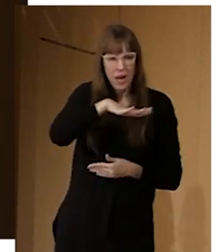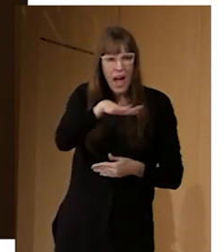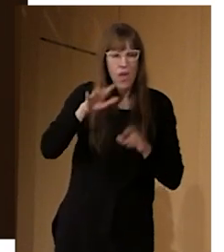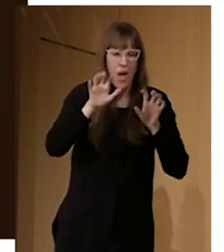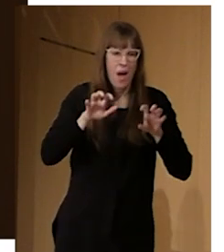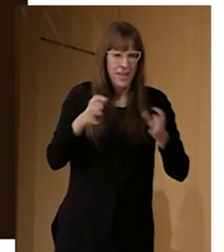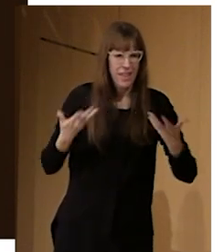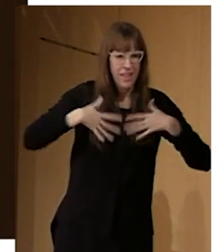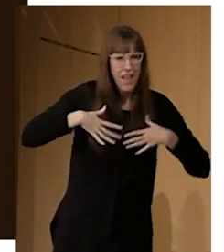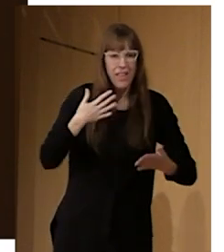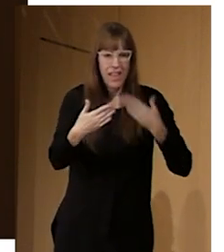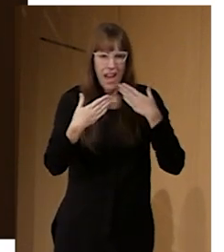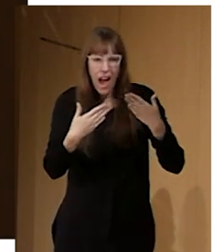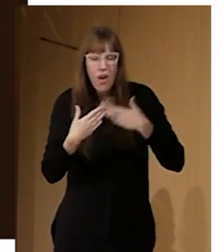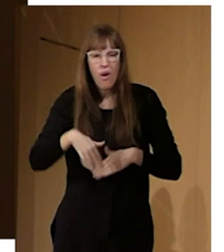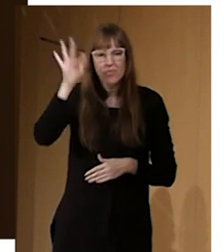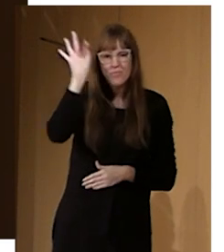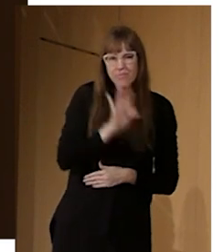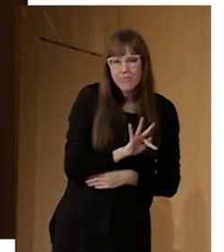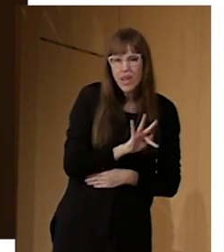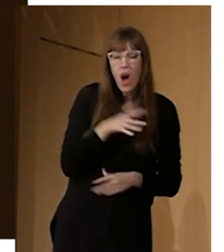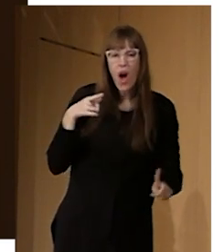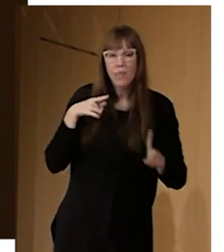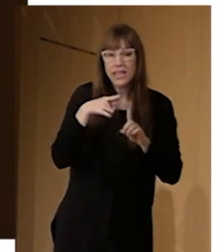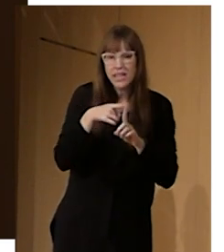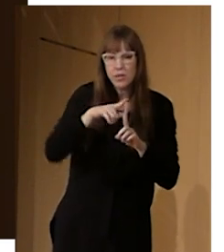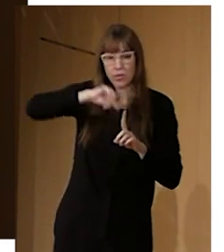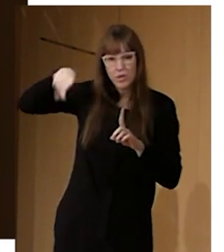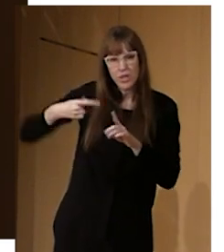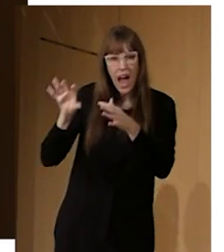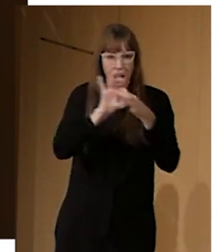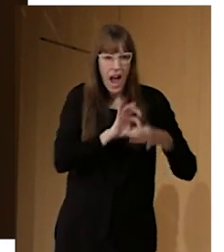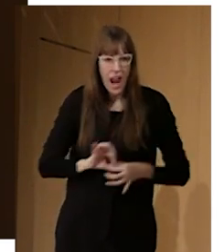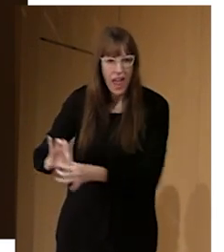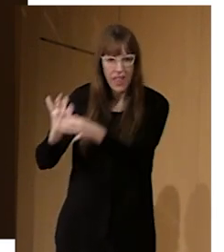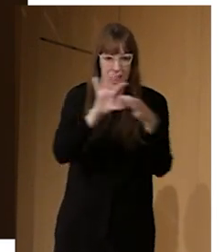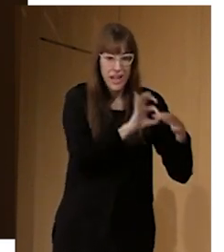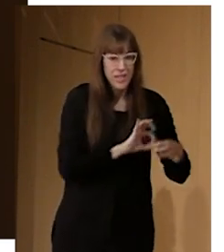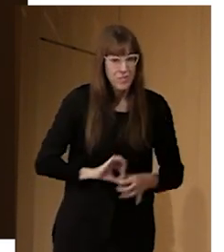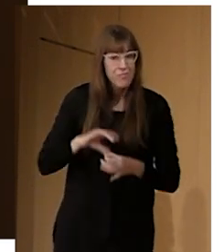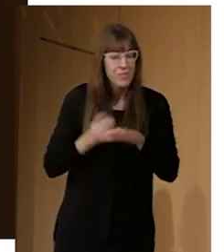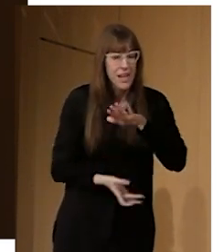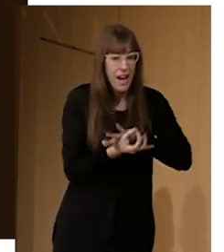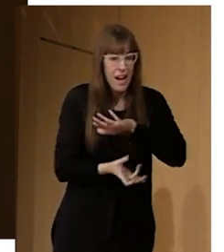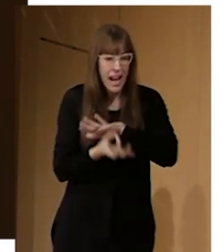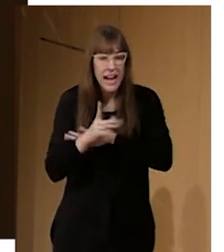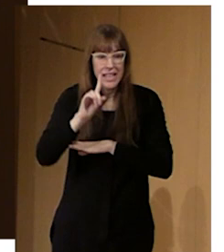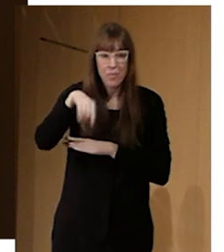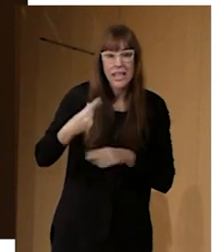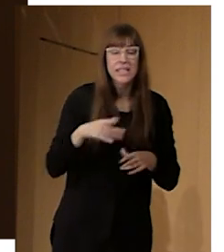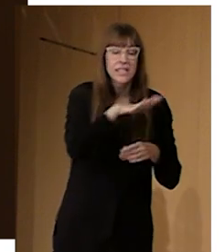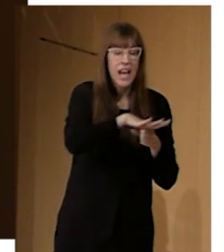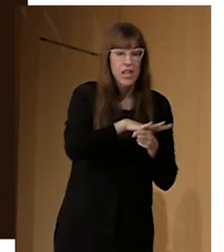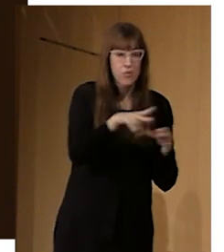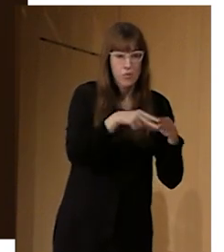activa para Seguir generando alianzas y establecer compromisos conjuntos entre el sector social y el sector cultural